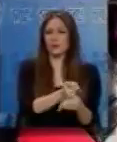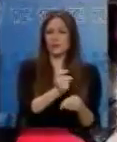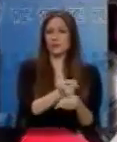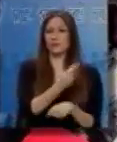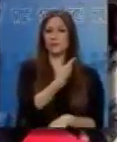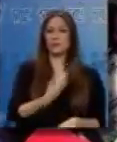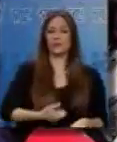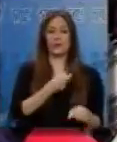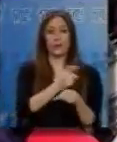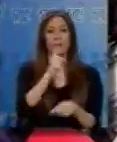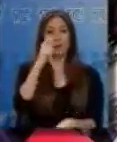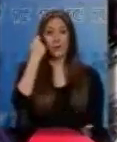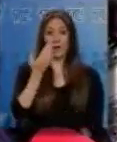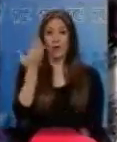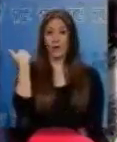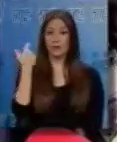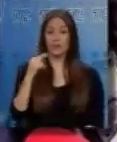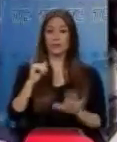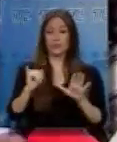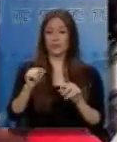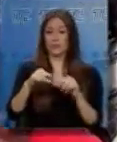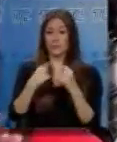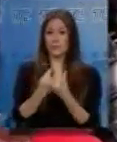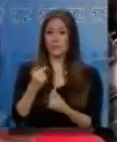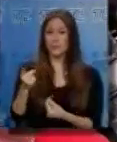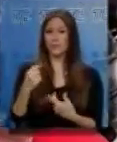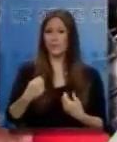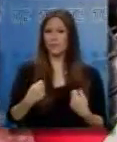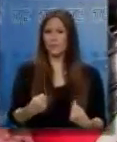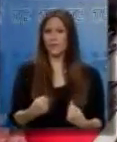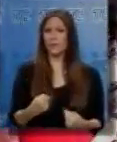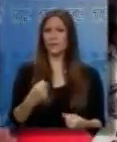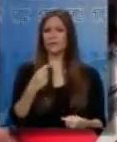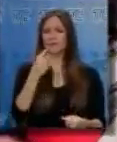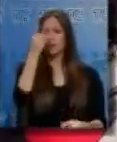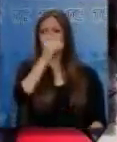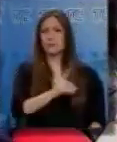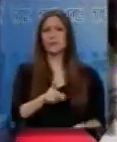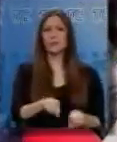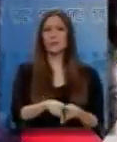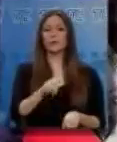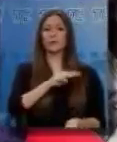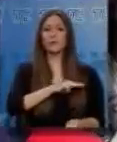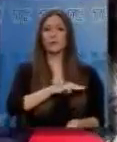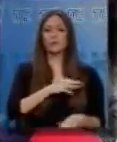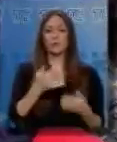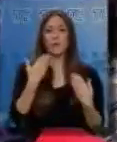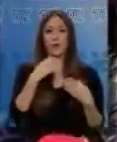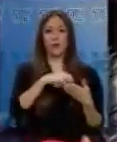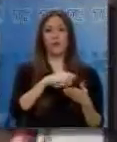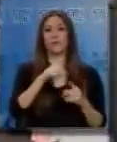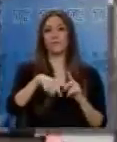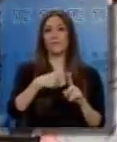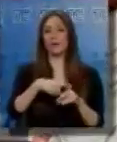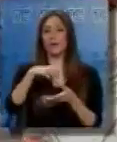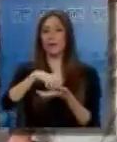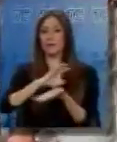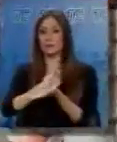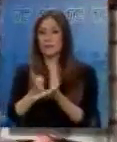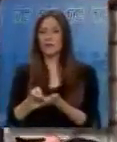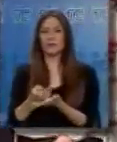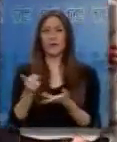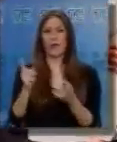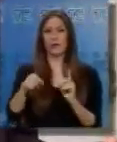al presidente. Acuérdense lo que era el Partido Social Cristiano. Tenía poderosos gobiernos locales como el municipio de Guayaquil, tenía asamblea y de ahí gobernaba. Esto mientras